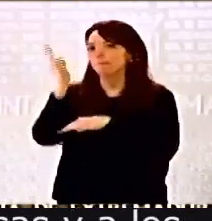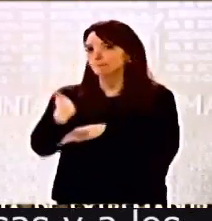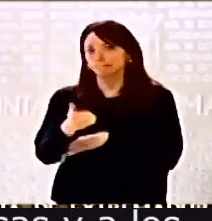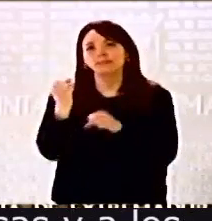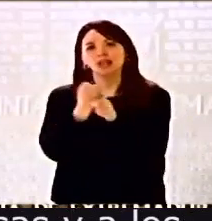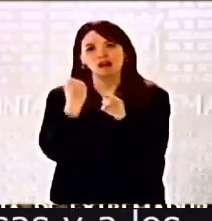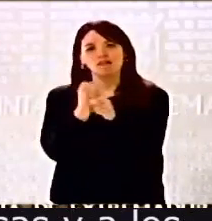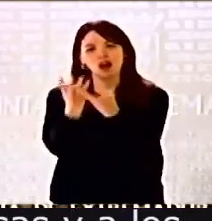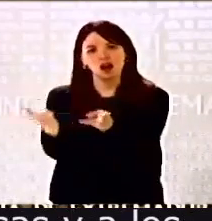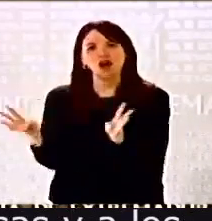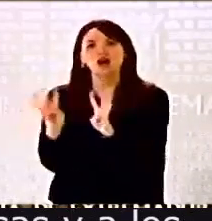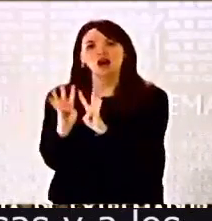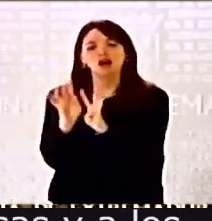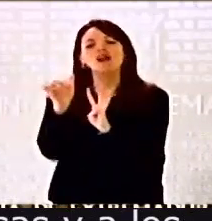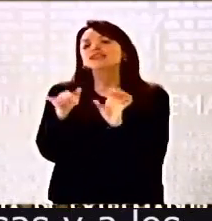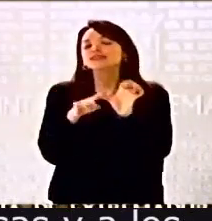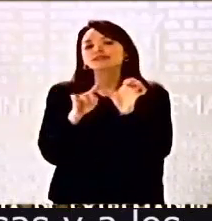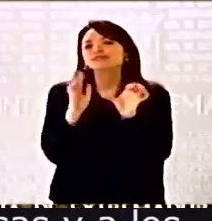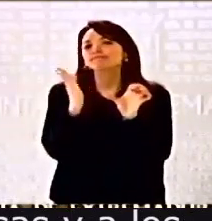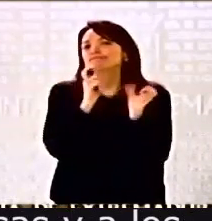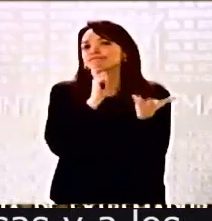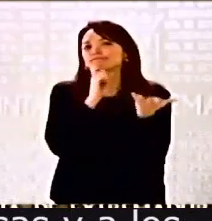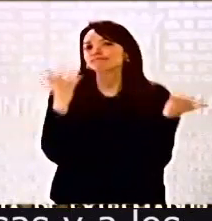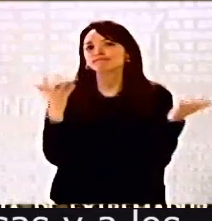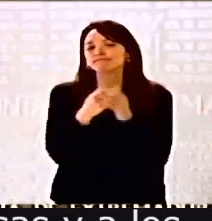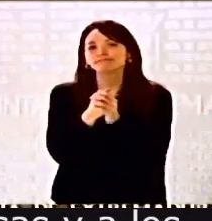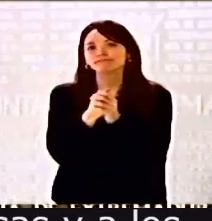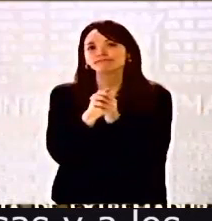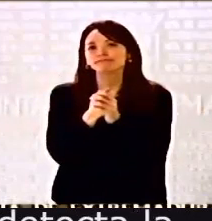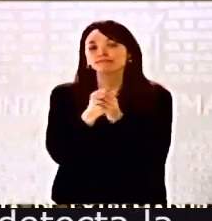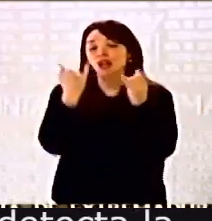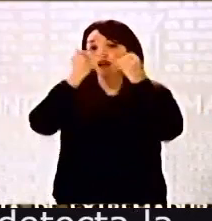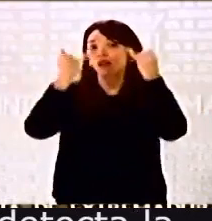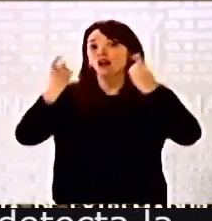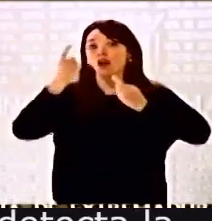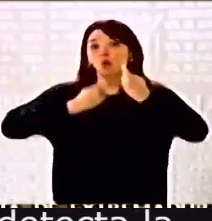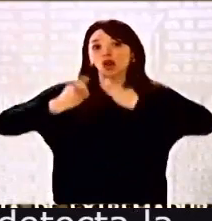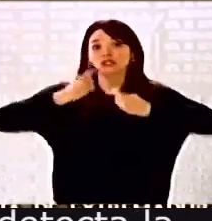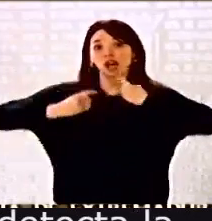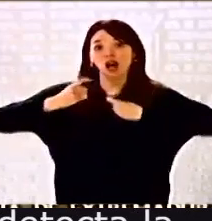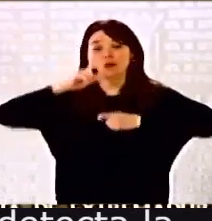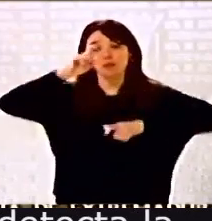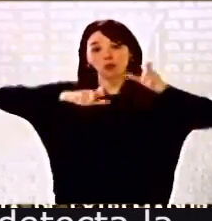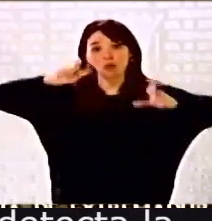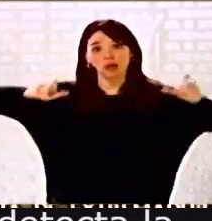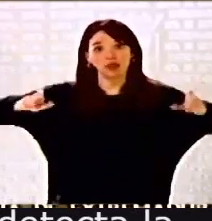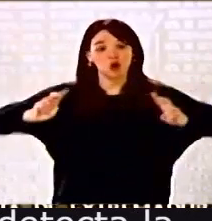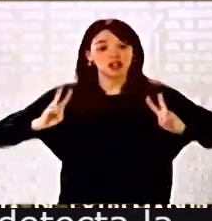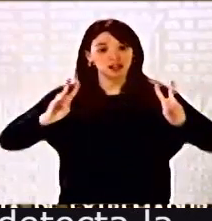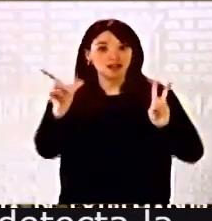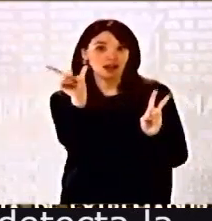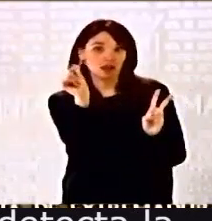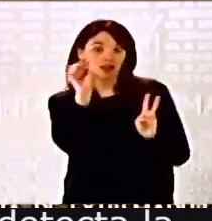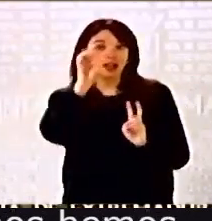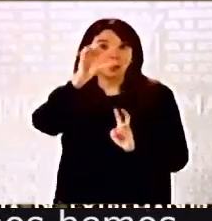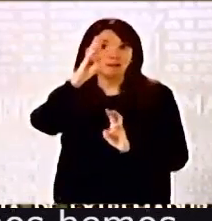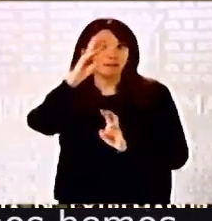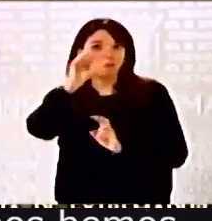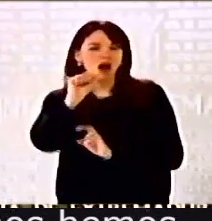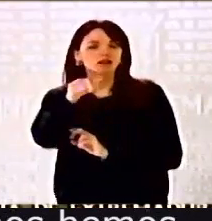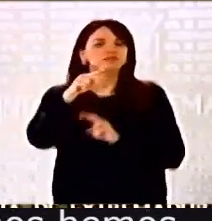¿Cómo afecta a Extremadura? ¿Cómo detecta la encuesta de población activa la situación en la que nos hemos encontrado en estos 3 primeros meses?